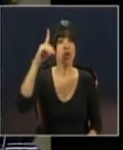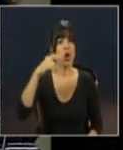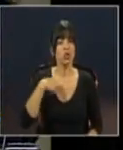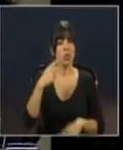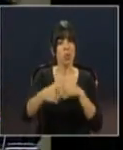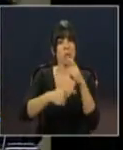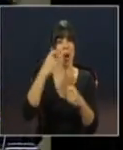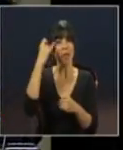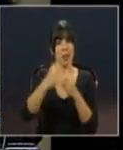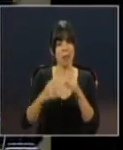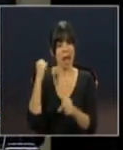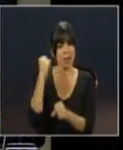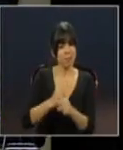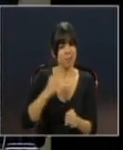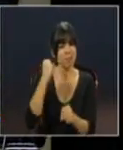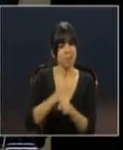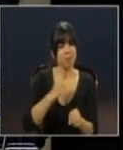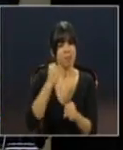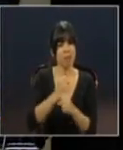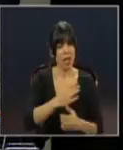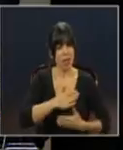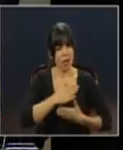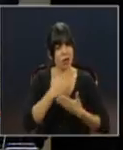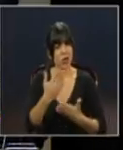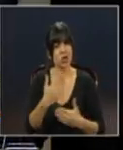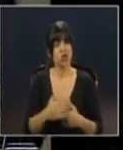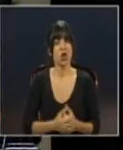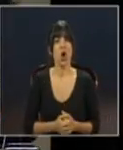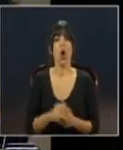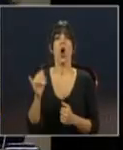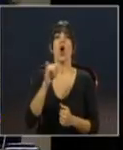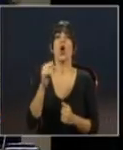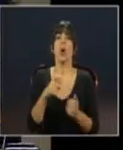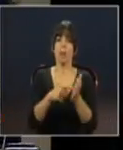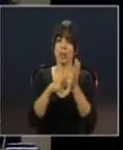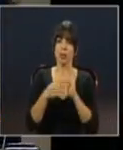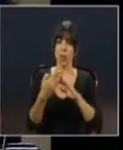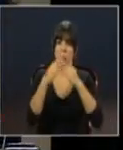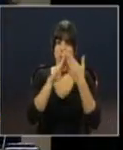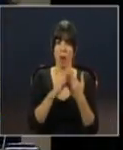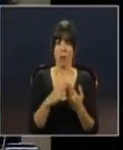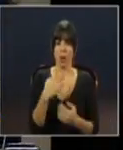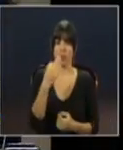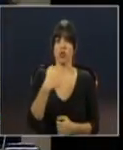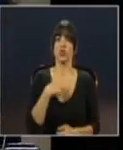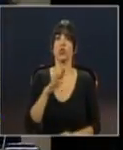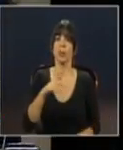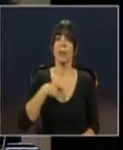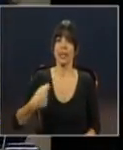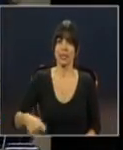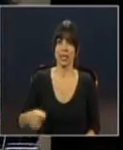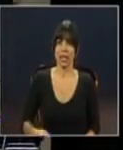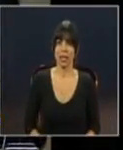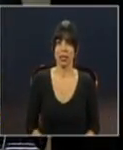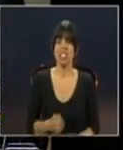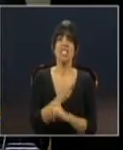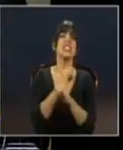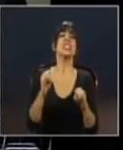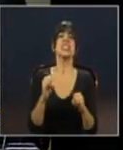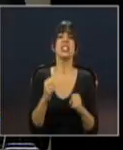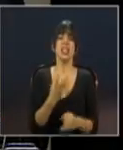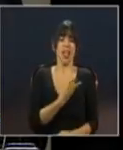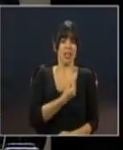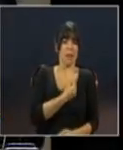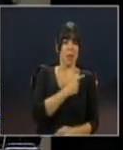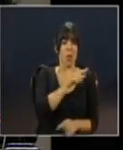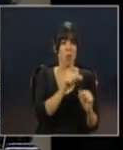a culminar esa tarea con tanta devoción y entrega como me lo demanda el pueblo que me hizo su presidente, sin dejarme intimidar